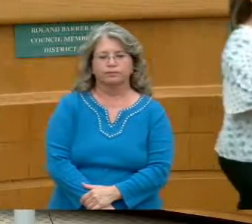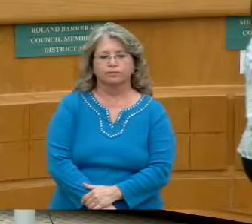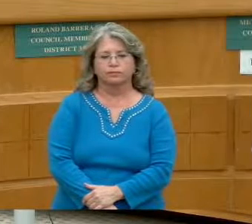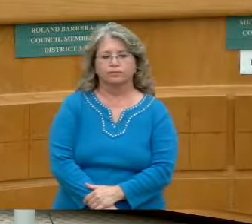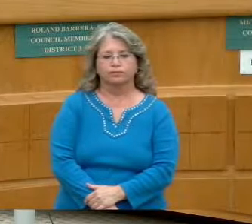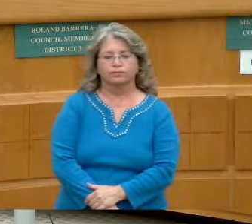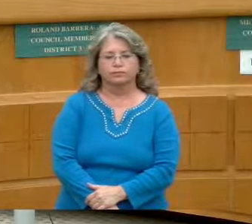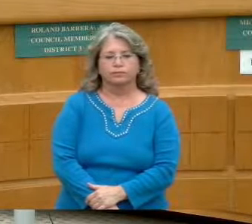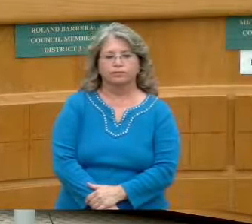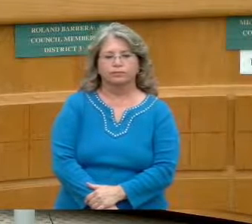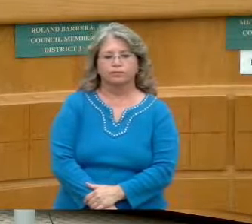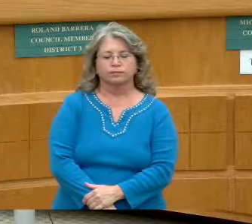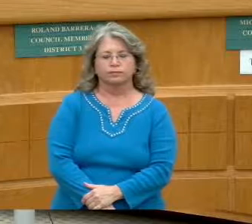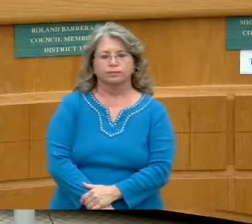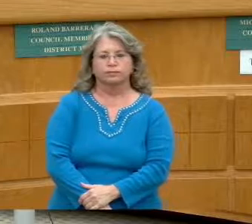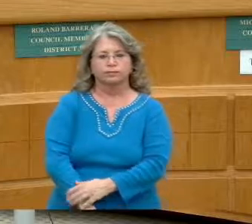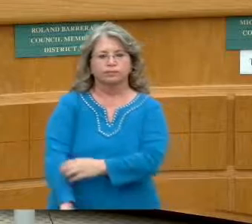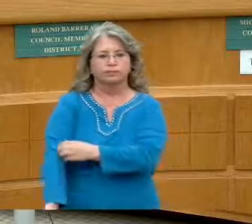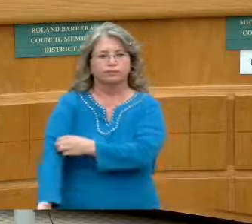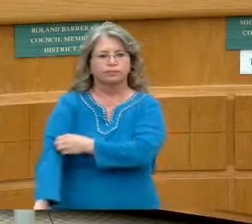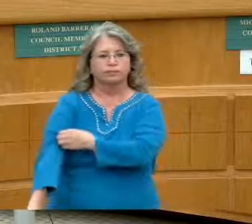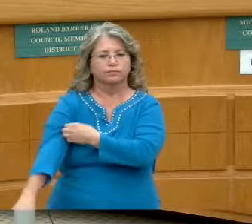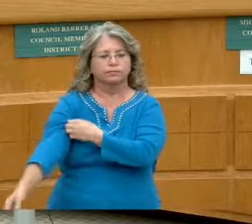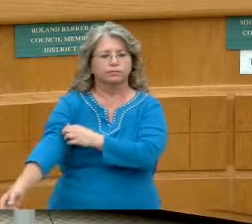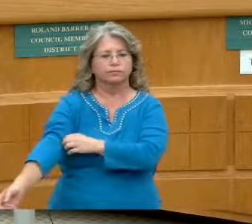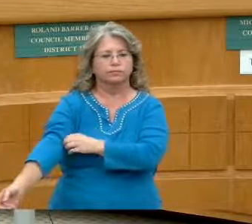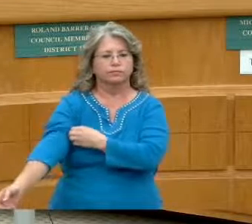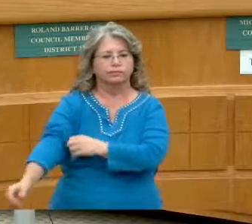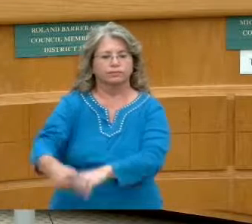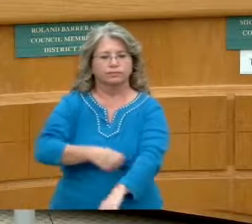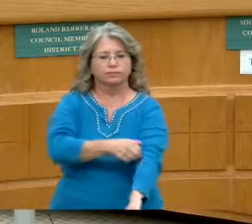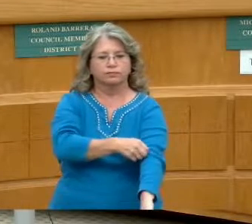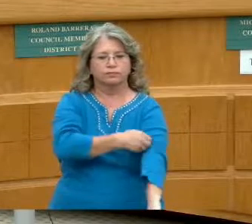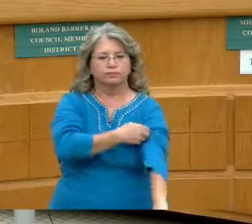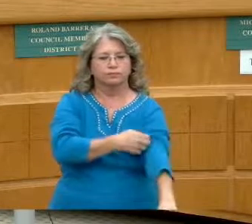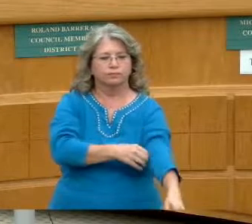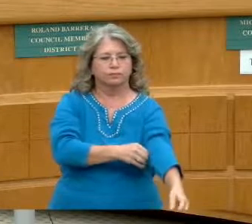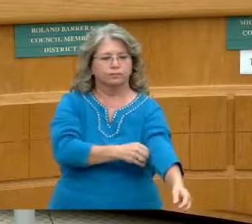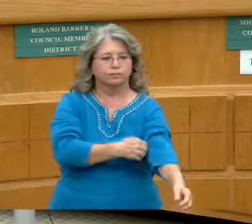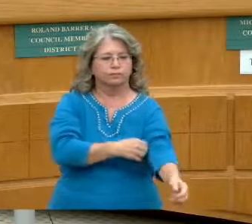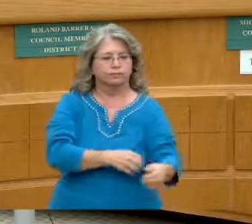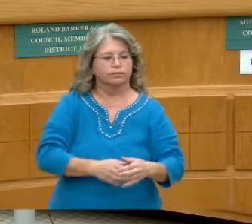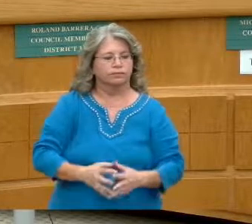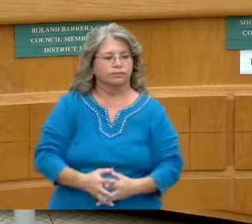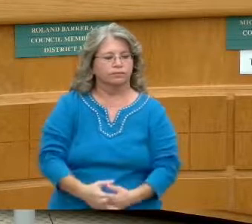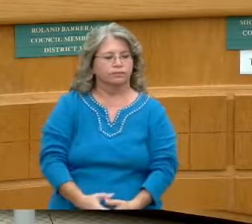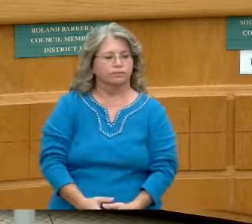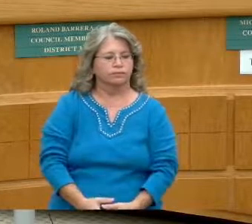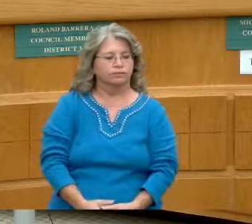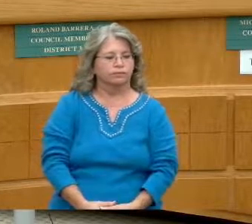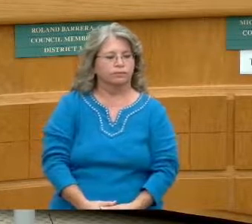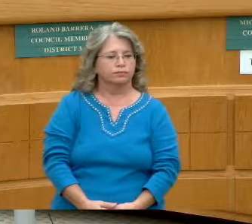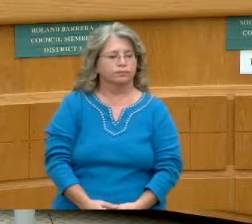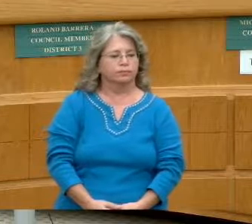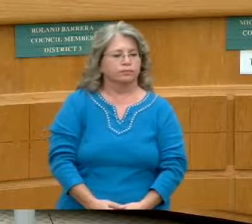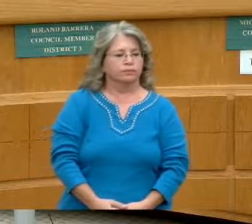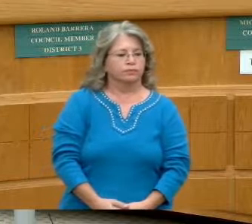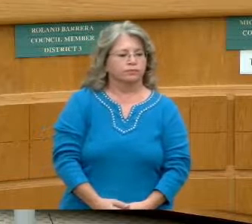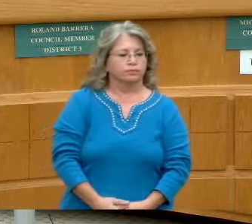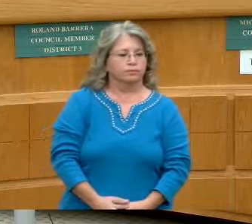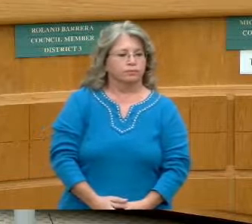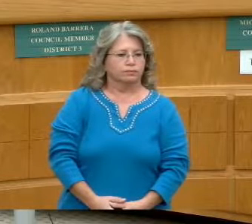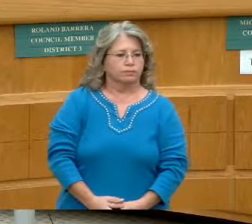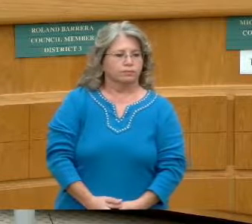de detención habían sido puestos bajo cuarentena al estar en contacto con un sospechoso quien era portador del virus. Ya todos ellos han sido dados